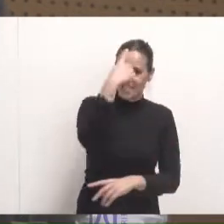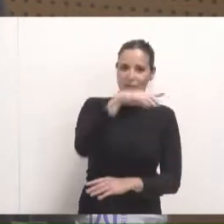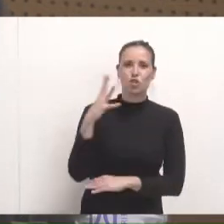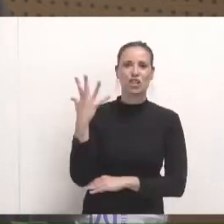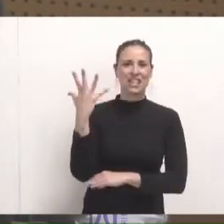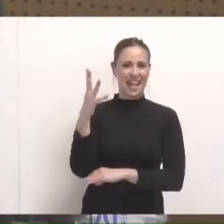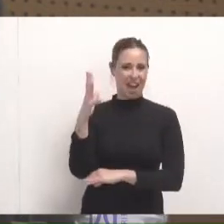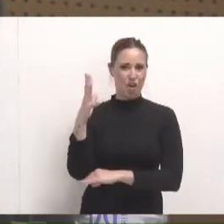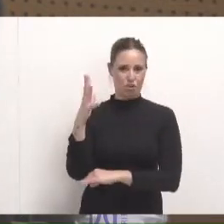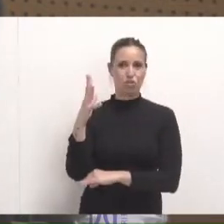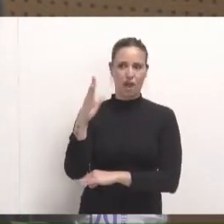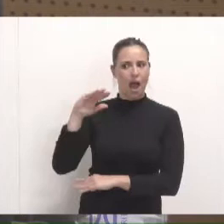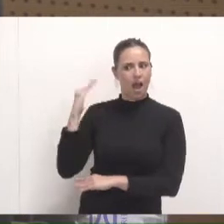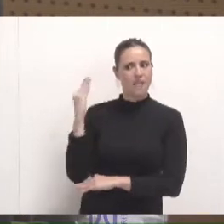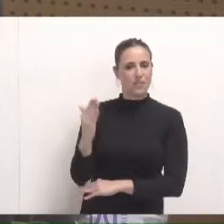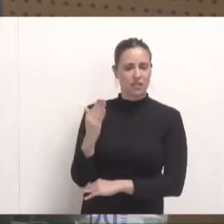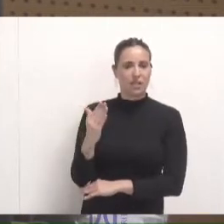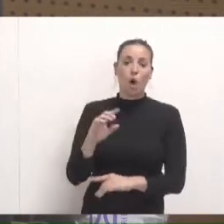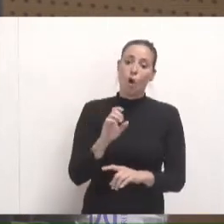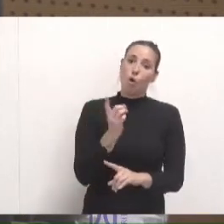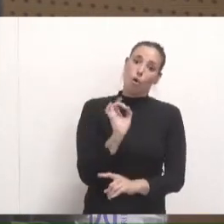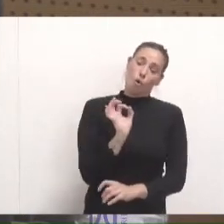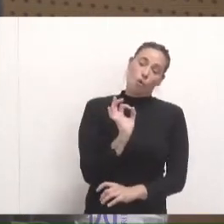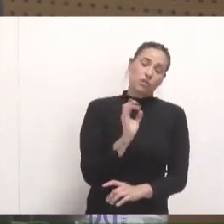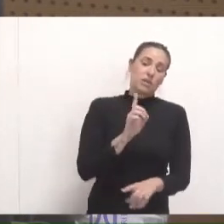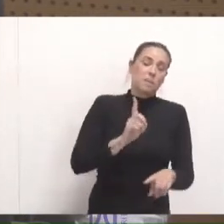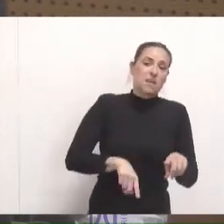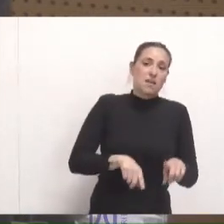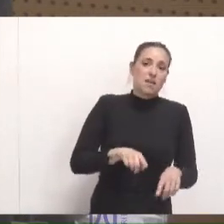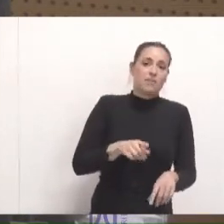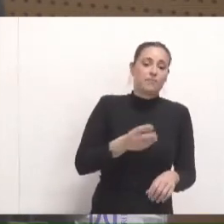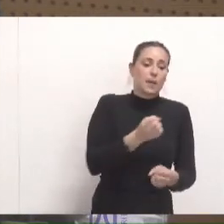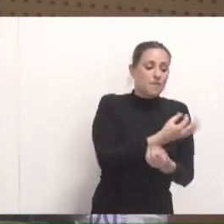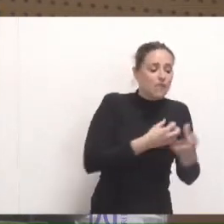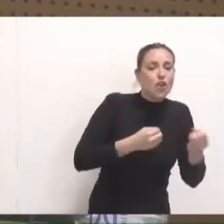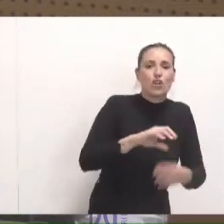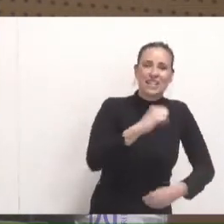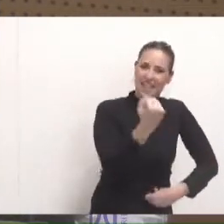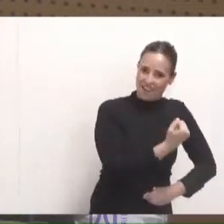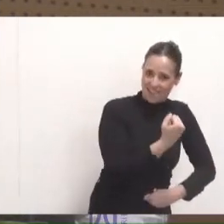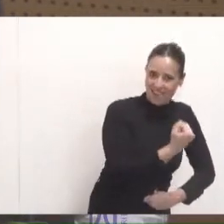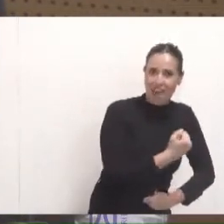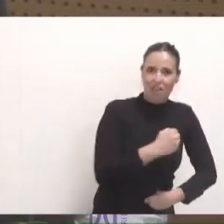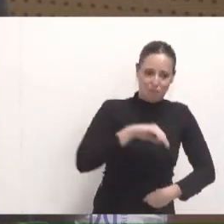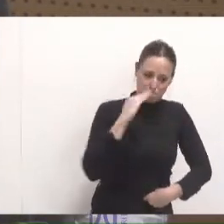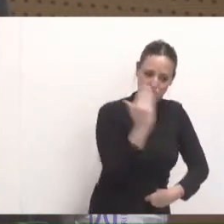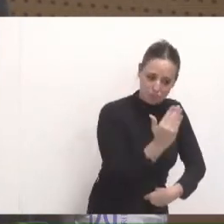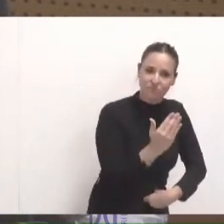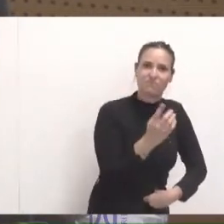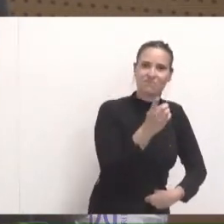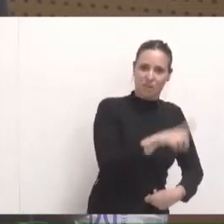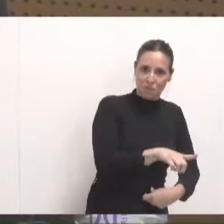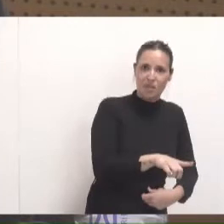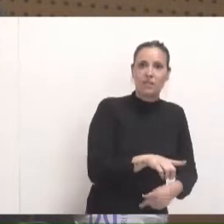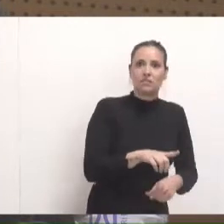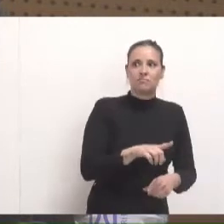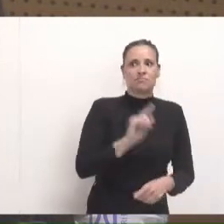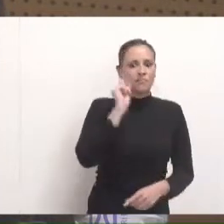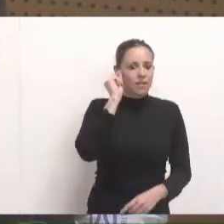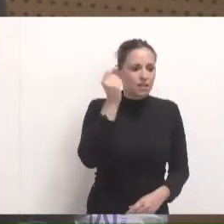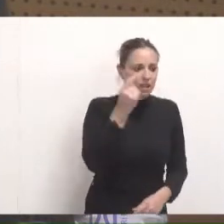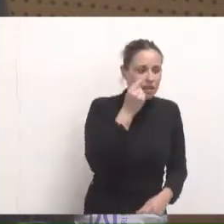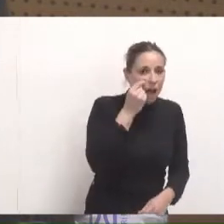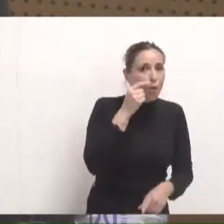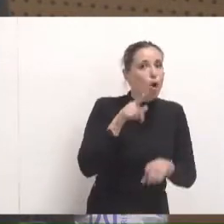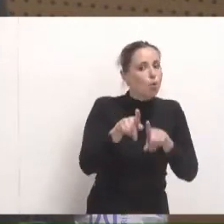de algunas plantas como flores de Pascua, y también se ha detectado y se ha corrido la voz de alarma de afecciones